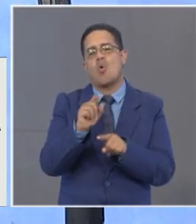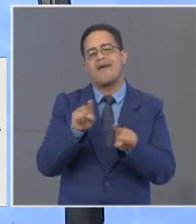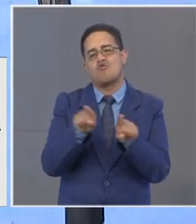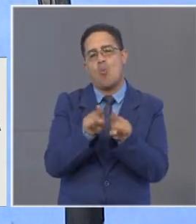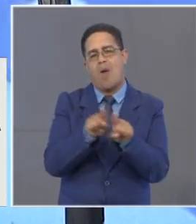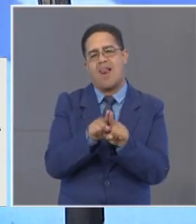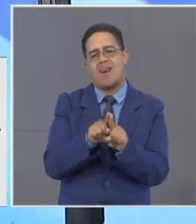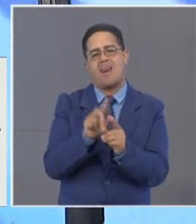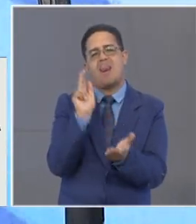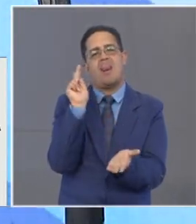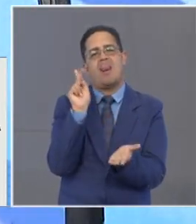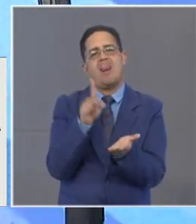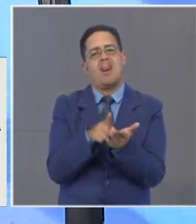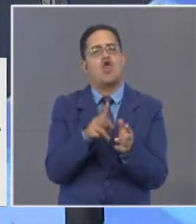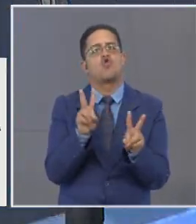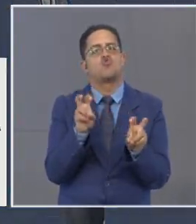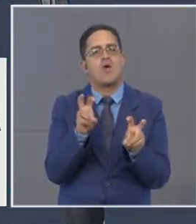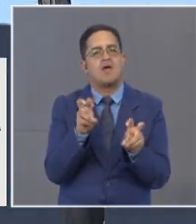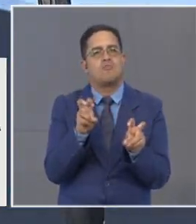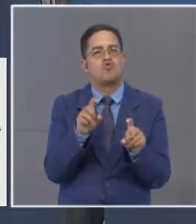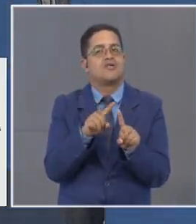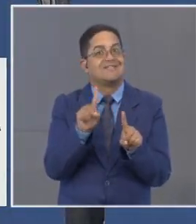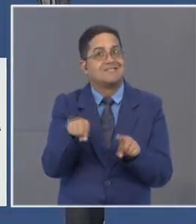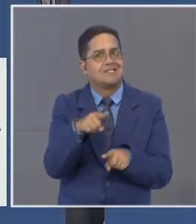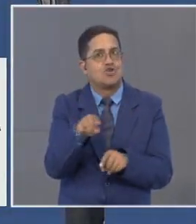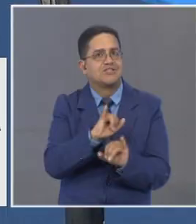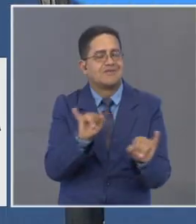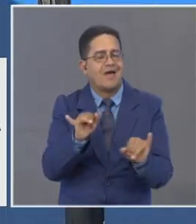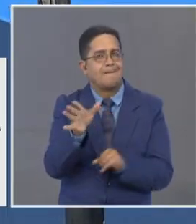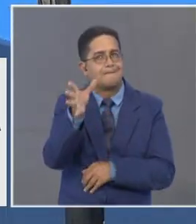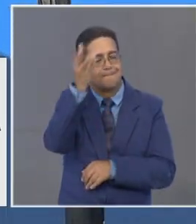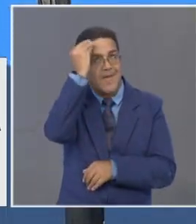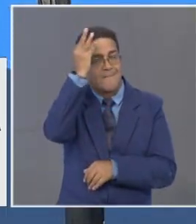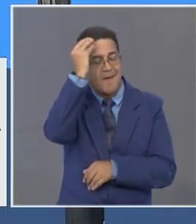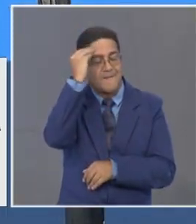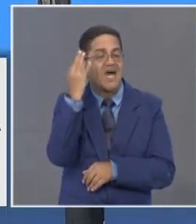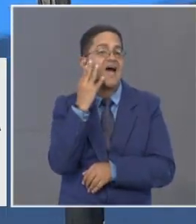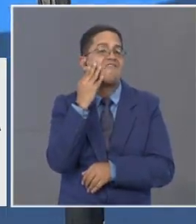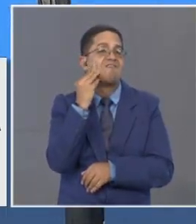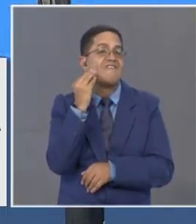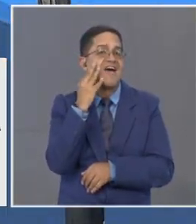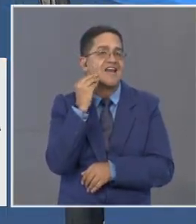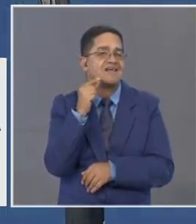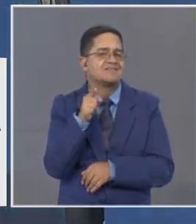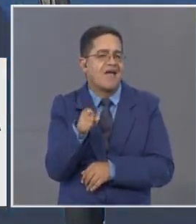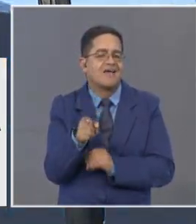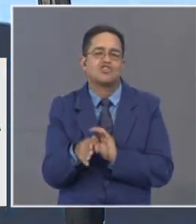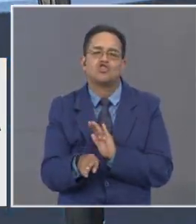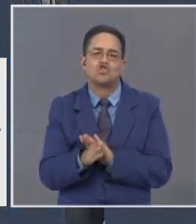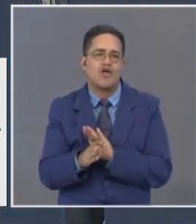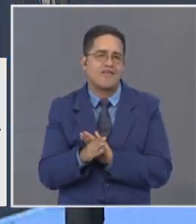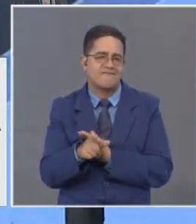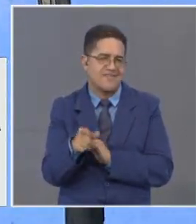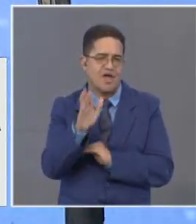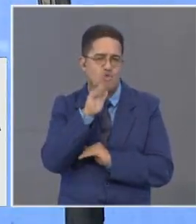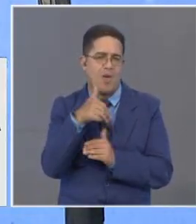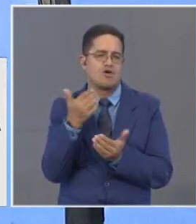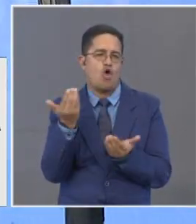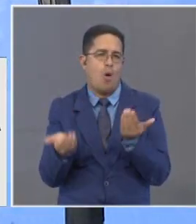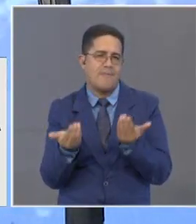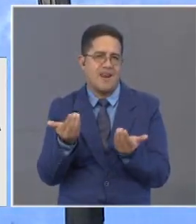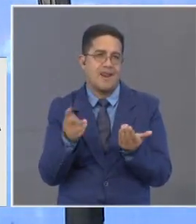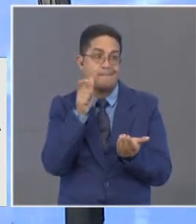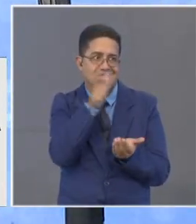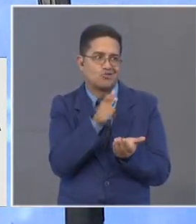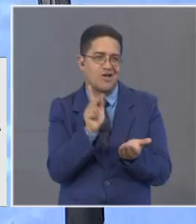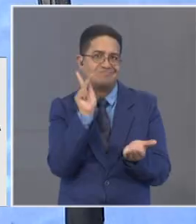un especialista con mayor conocimiento, ahí no se ha testeado la inteligencia artificial para comparar con alguien que está recién graduado